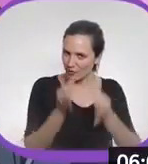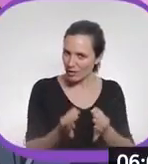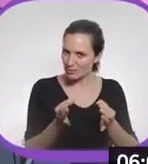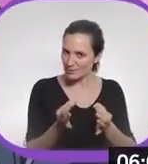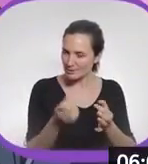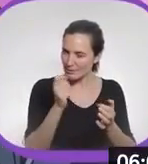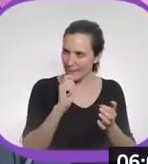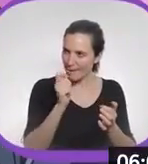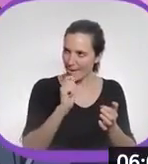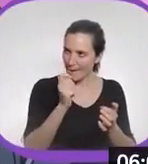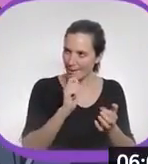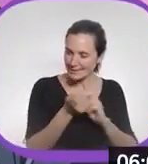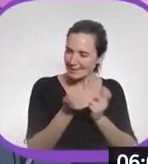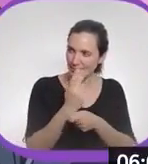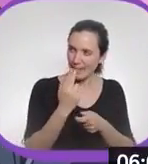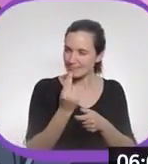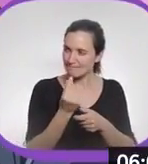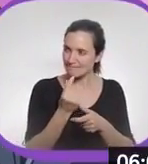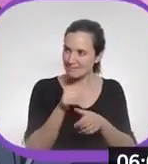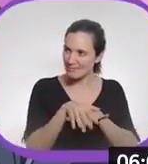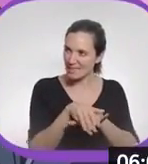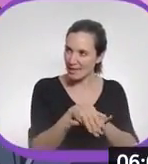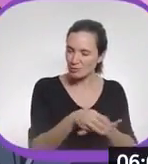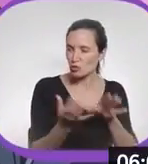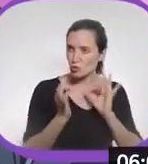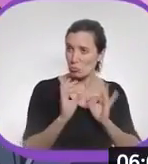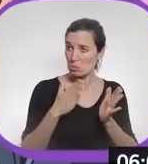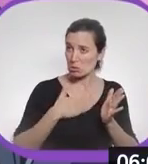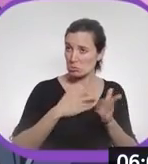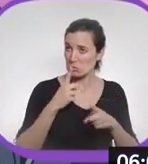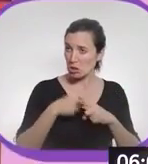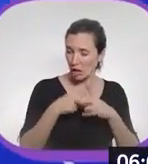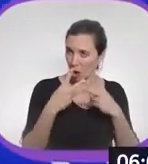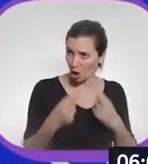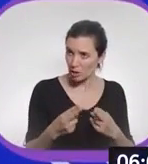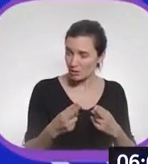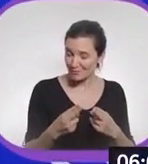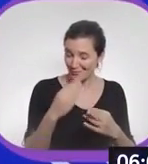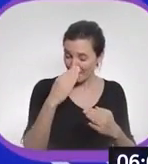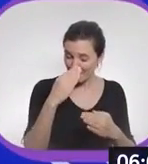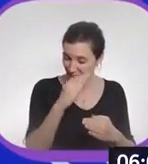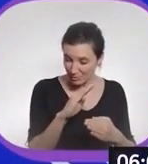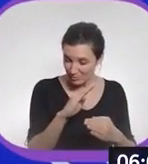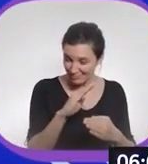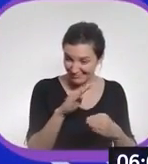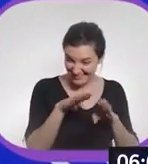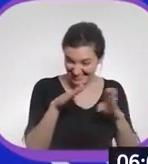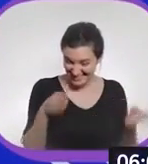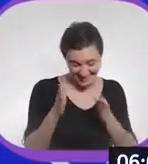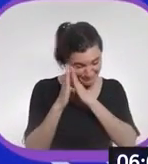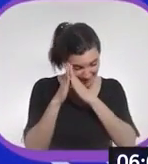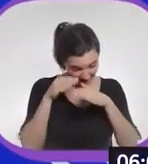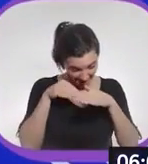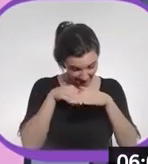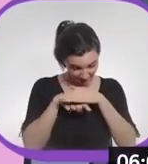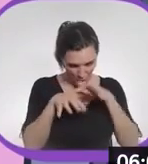Realmente malos. Deseo que el helado sepa sardinas, que cancelen todas las fiestas de cumpleaños y finalmente deseo que en verdad haya monstruos debajo de la